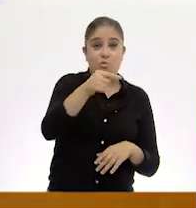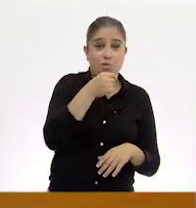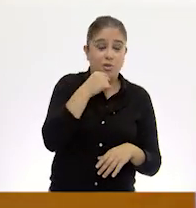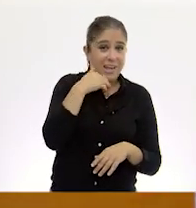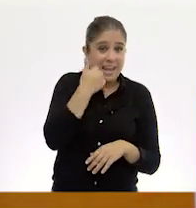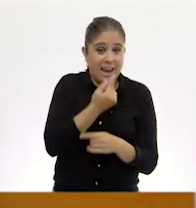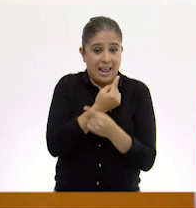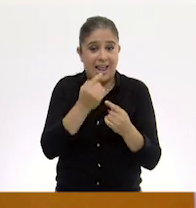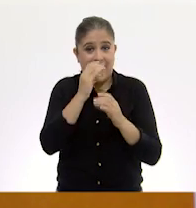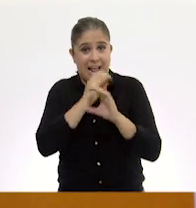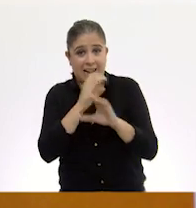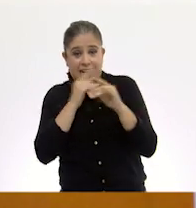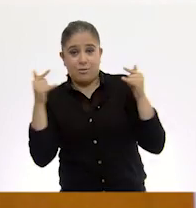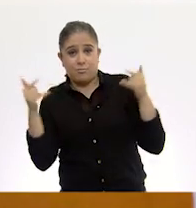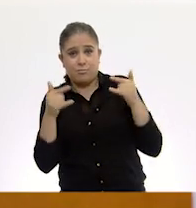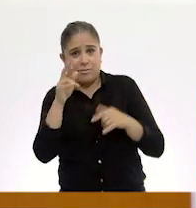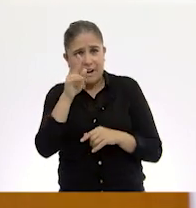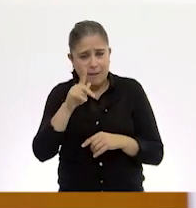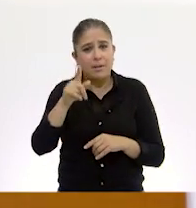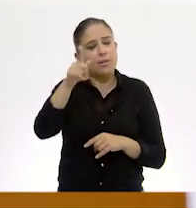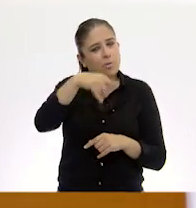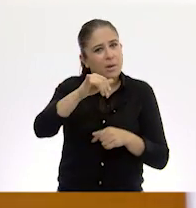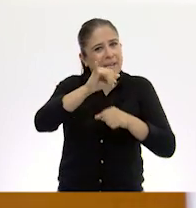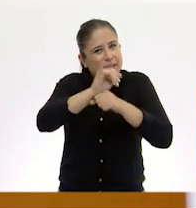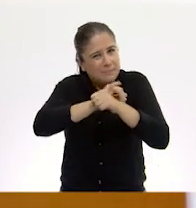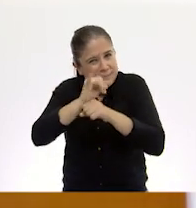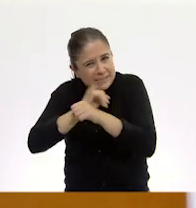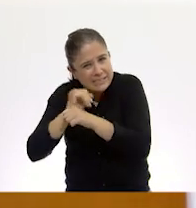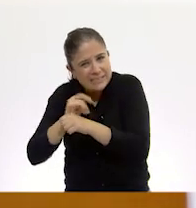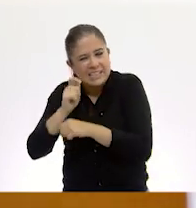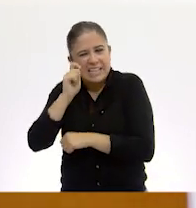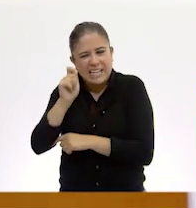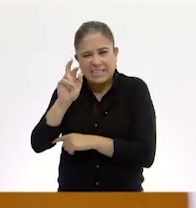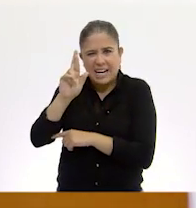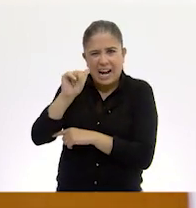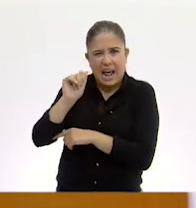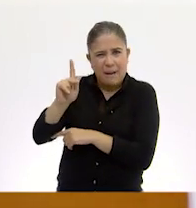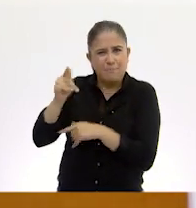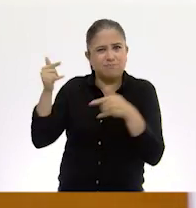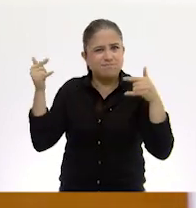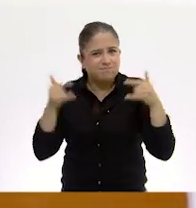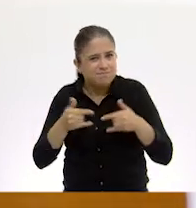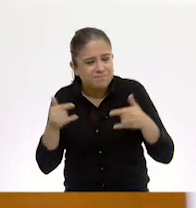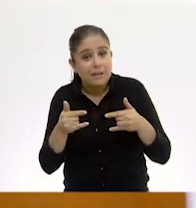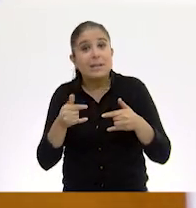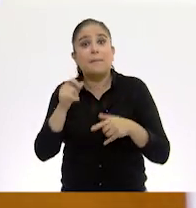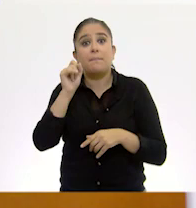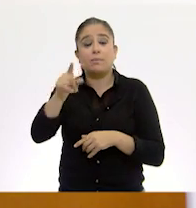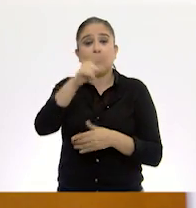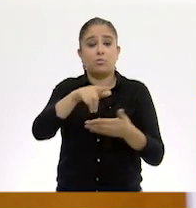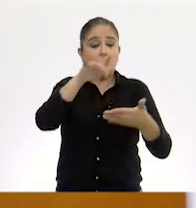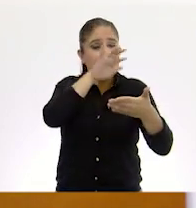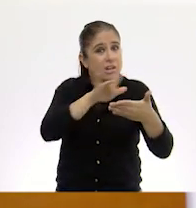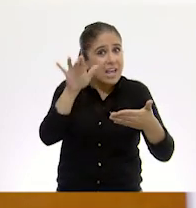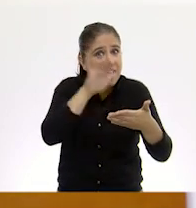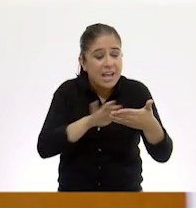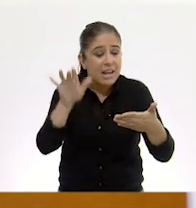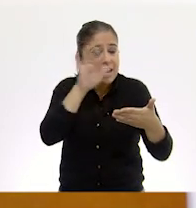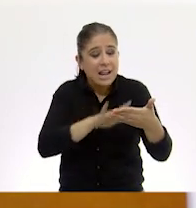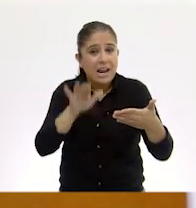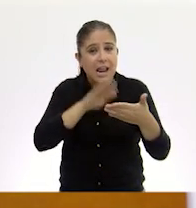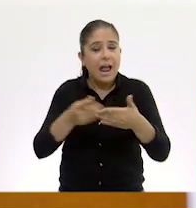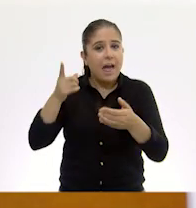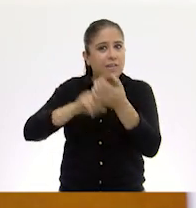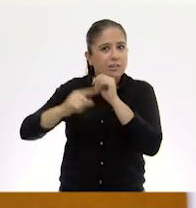es como investigar, indagar un poquito más hacia donde el rap. Y también la lectura amplía una visión más